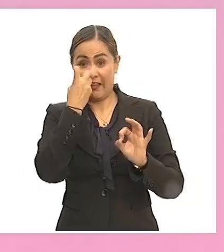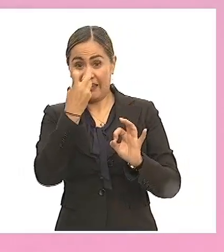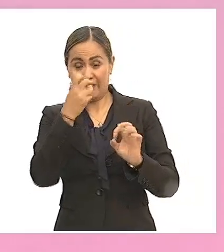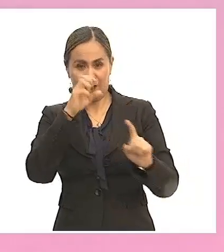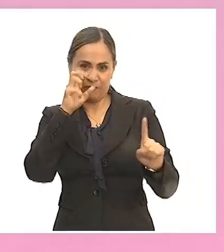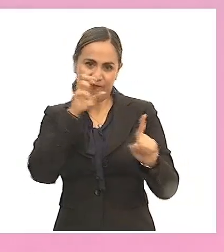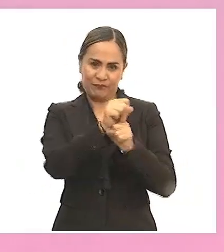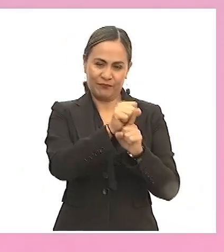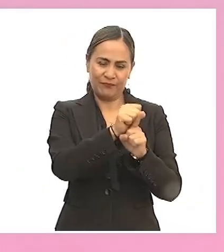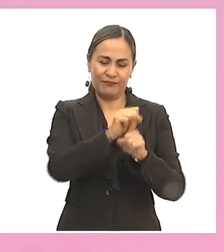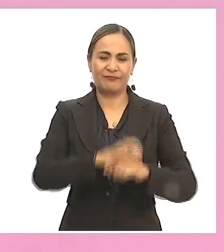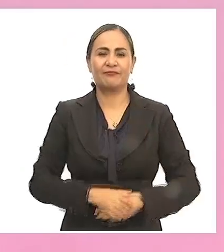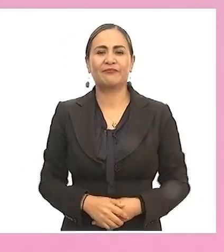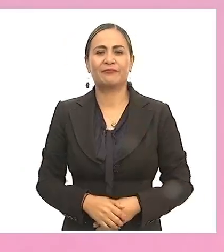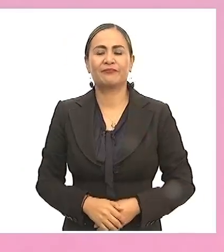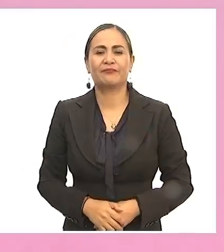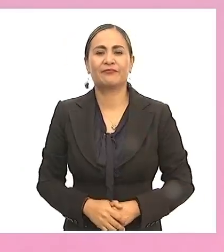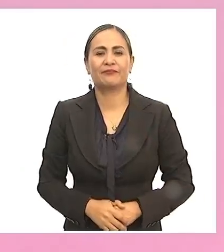En fin,